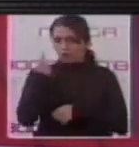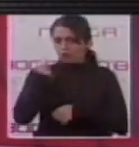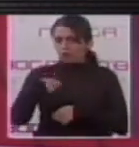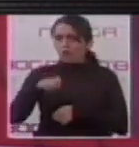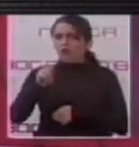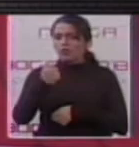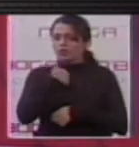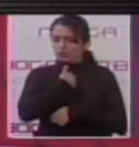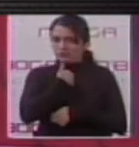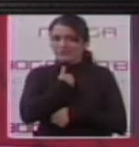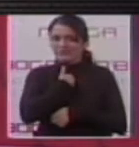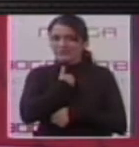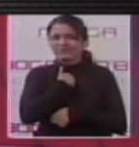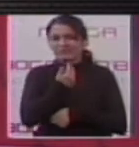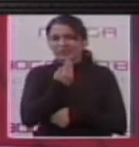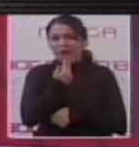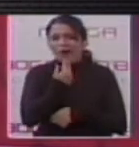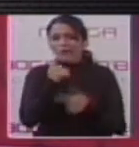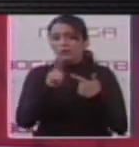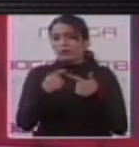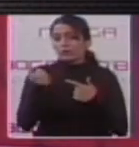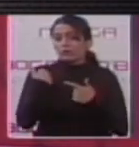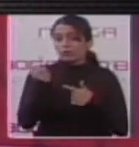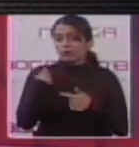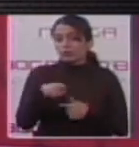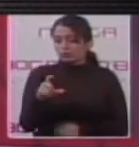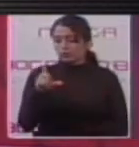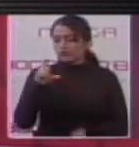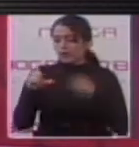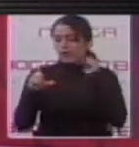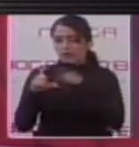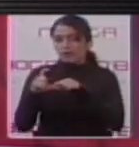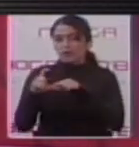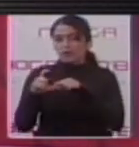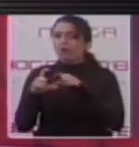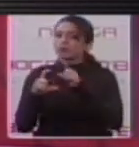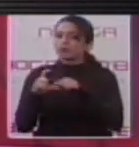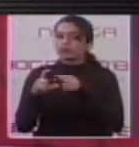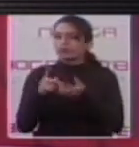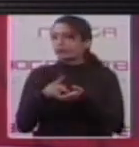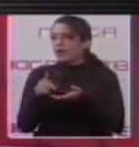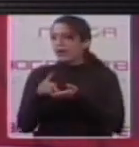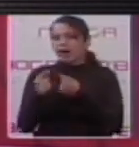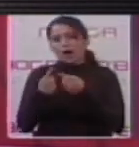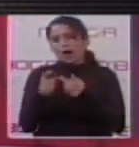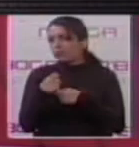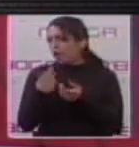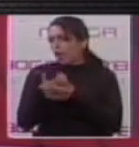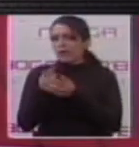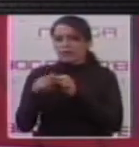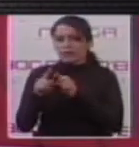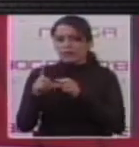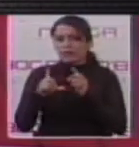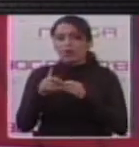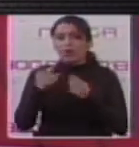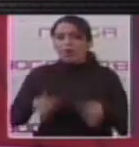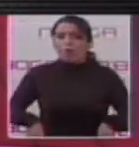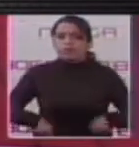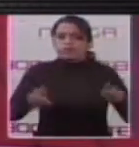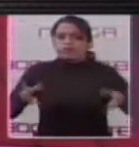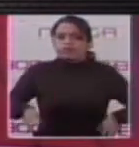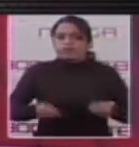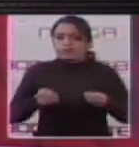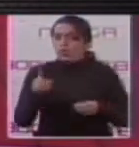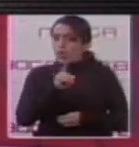no gastar de más, mantener siempre dinero en el negocio, no derrochar y separar el negocio del placer. Al final del